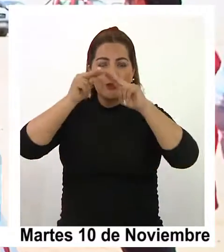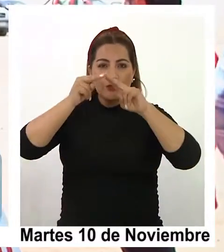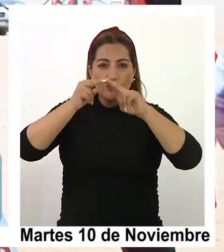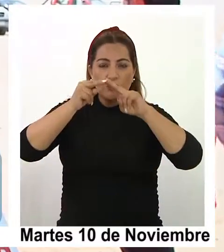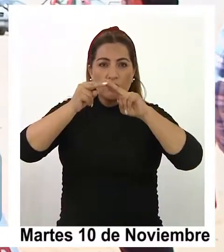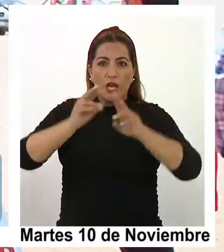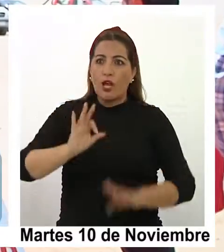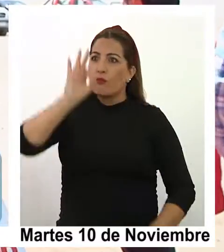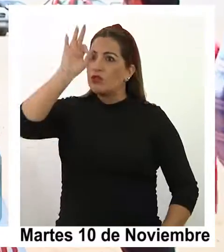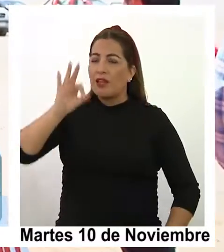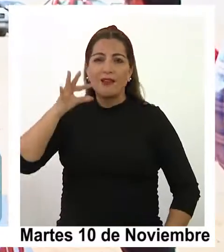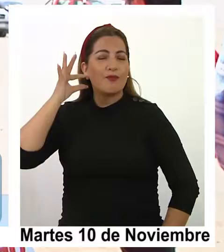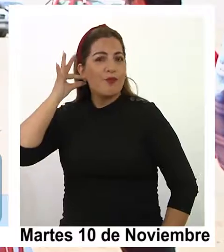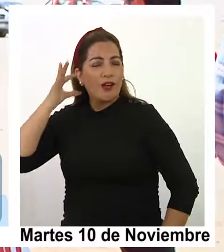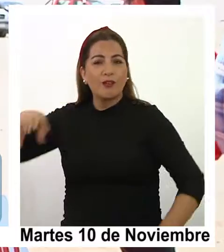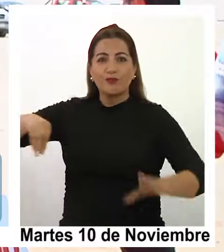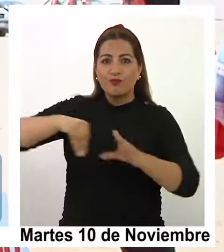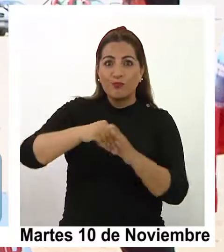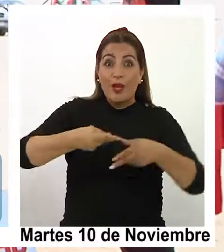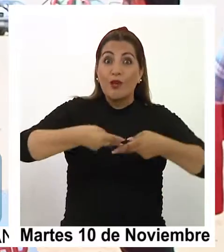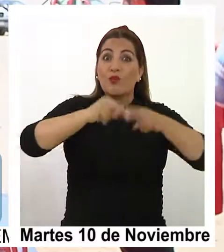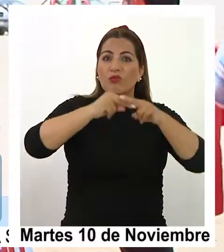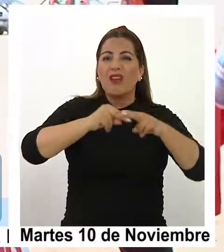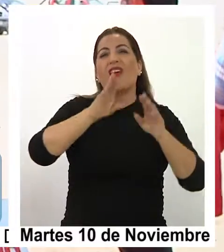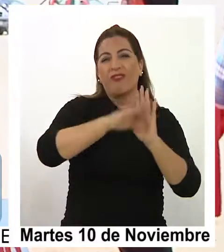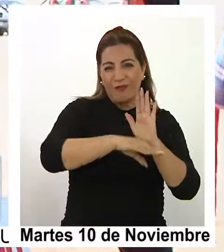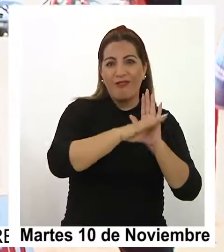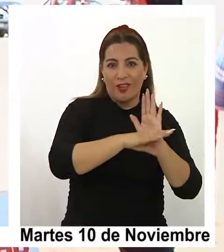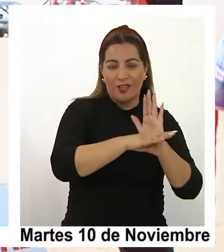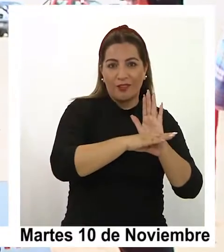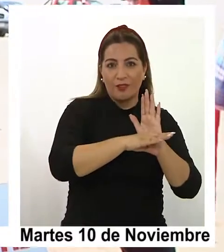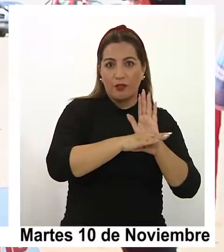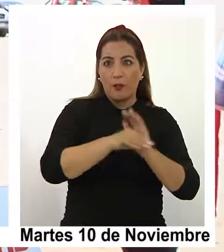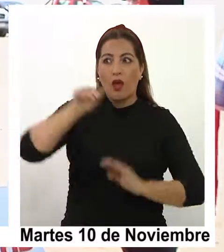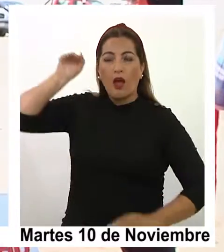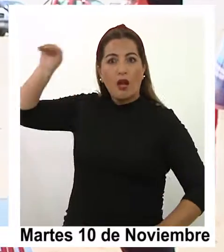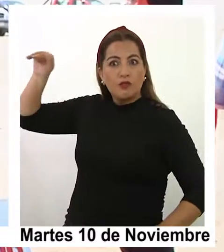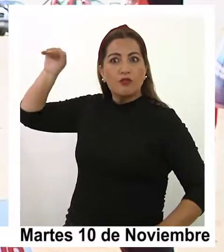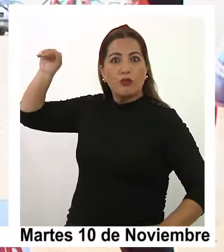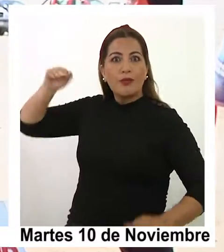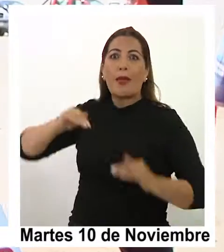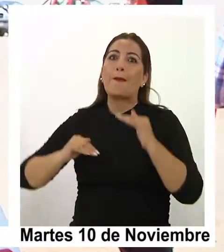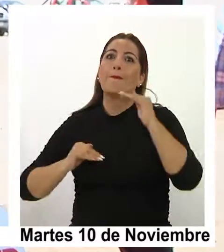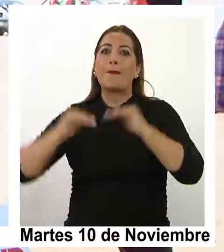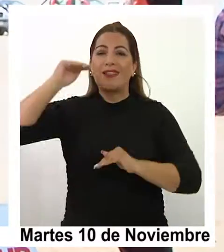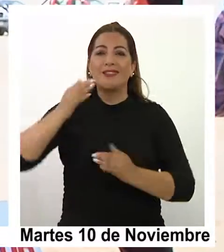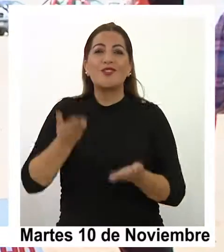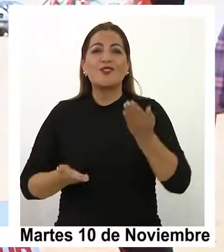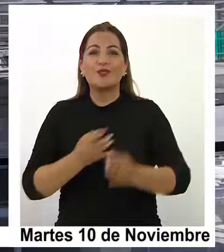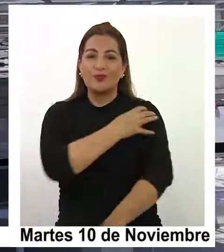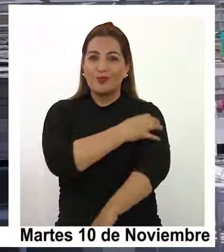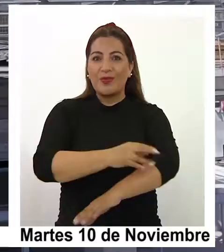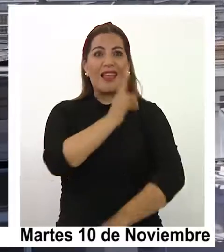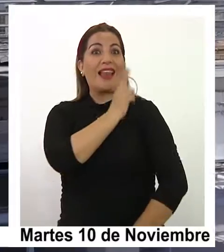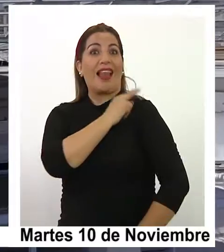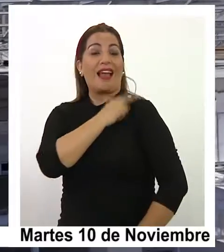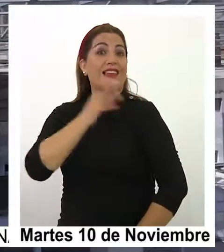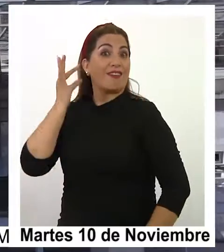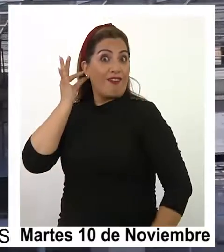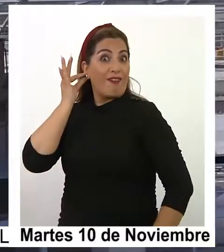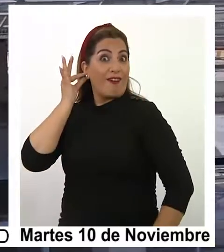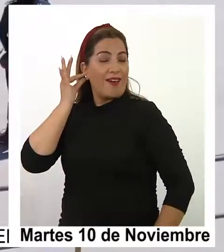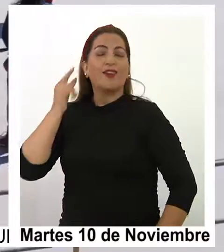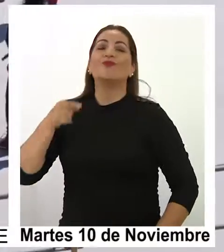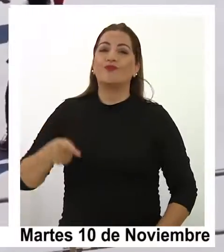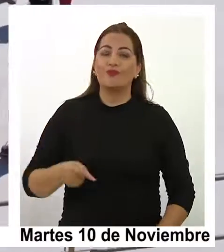Todavía el porcentaje de mujeres en el área de la construcción es bajo, pero en Alto Hospicio está por sobre el promedio y la jefa de obra es una